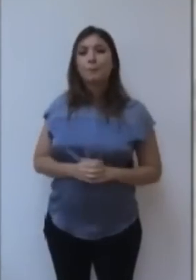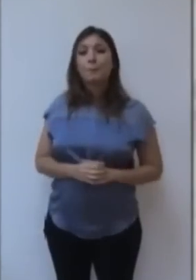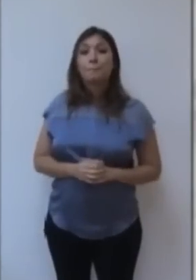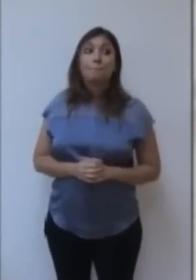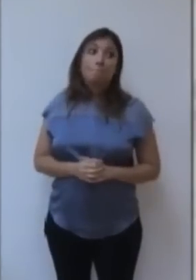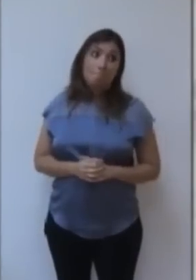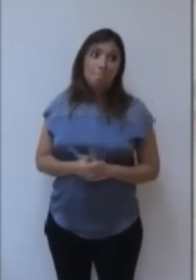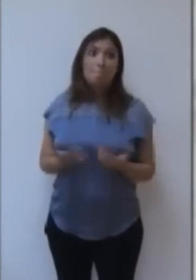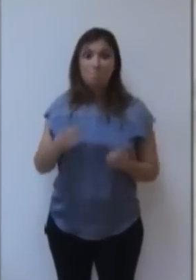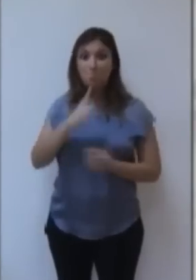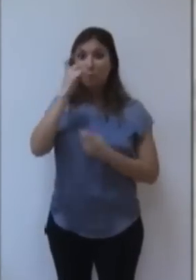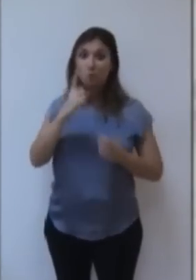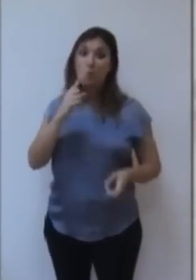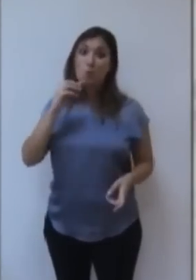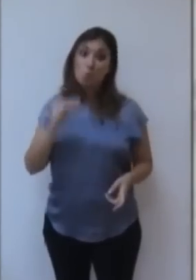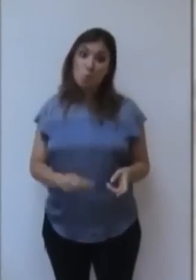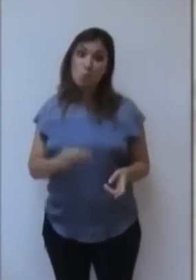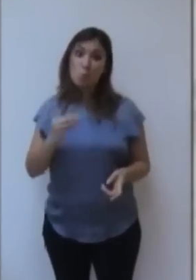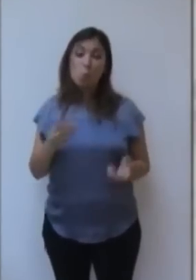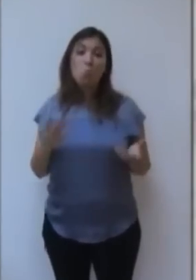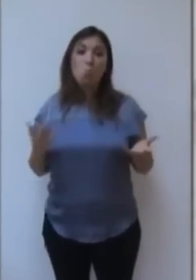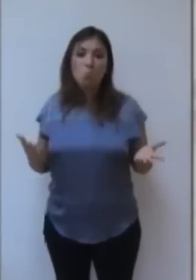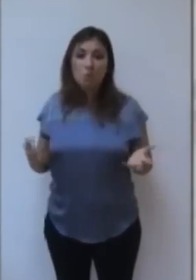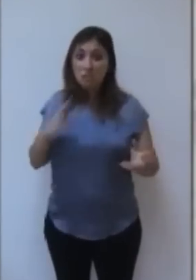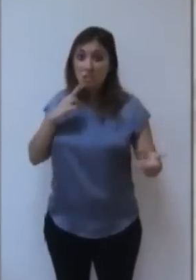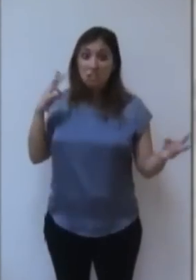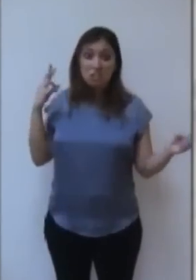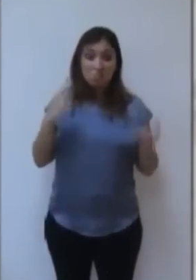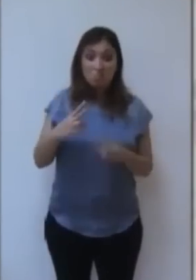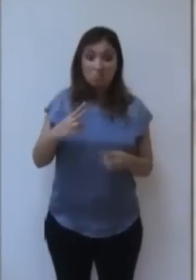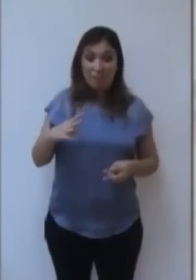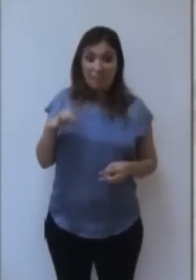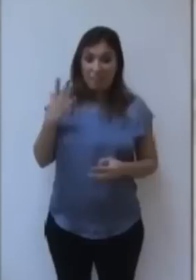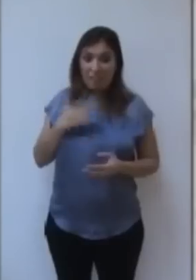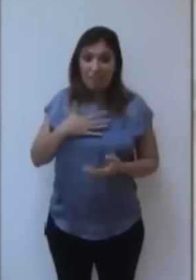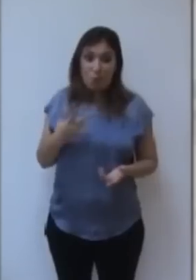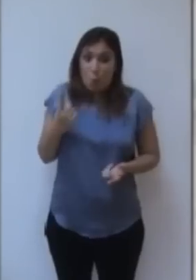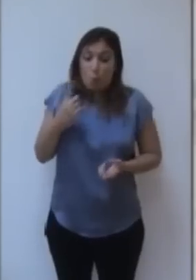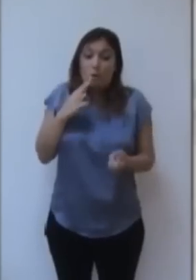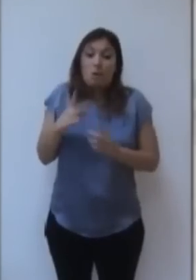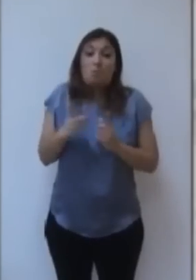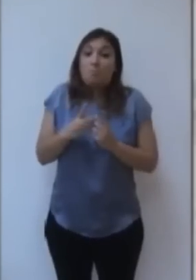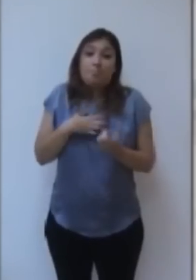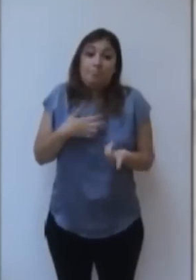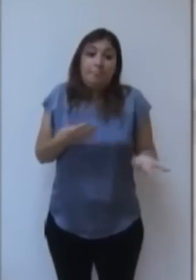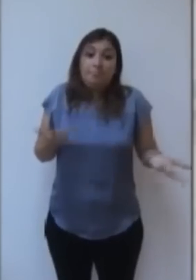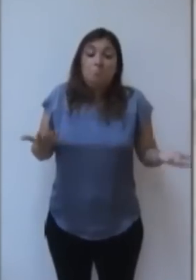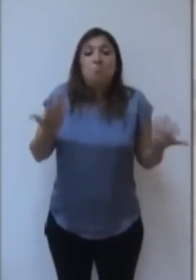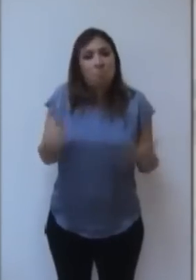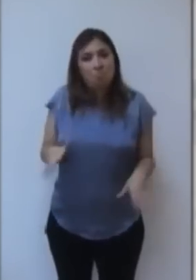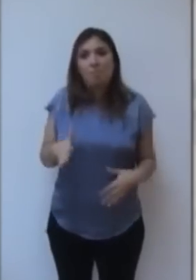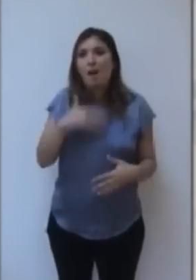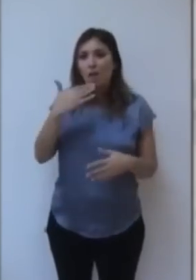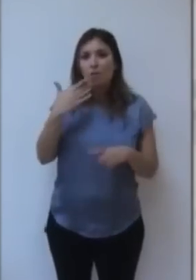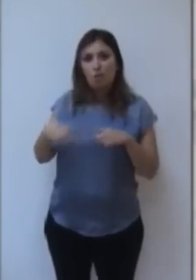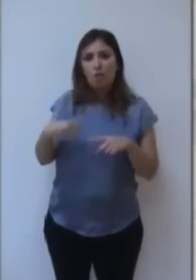Es una muy buena pregunta, porque creo que no se puede responder con una idea, por lo menos con una no se puede, ¿no? Pero habría por lo menos